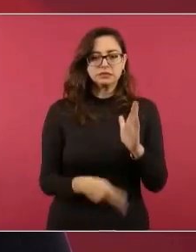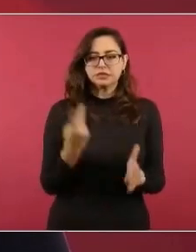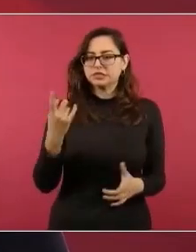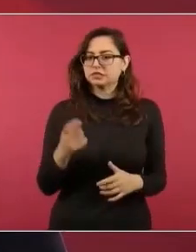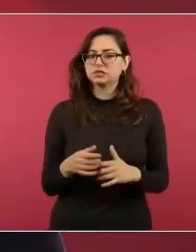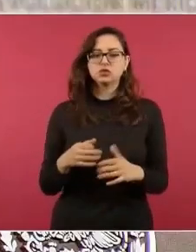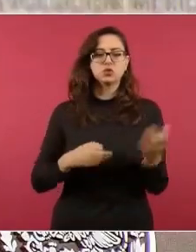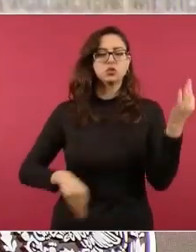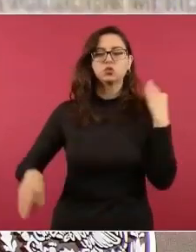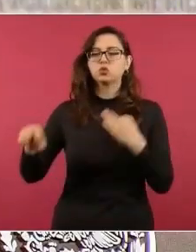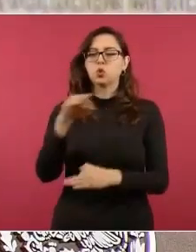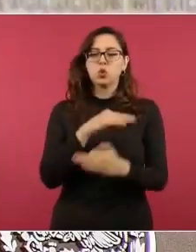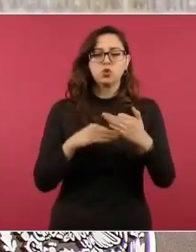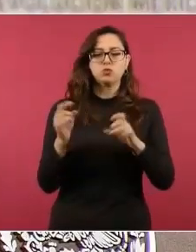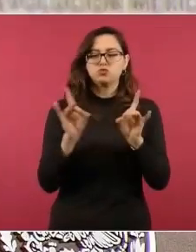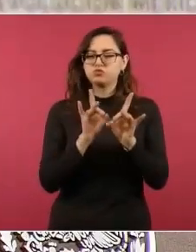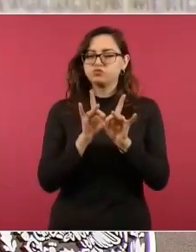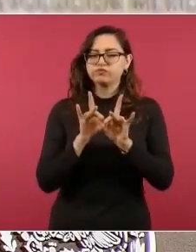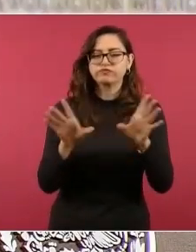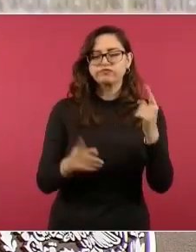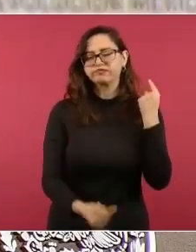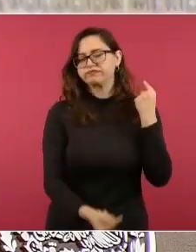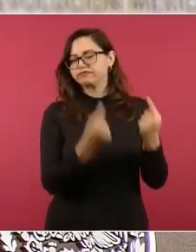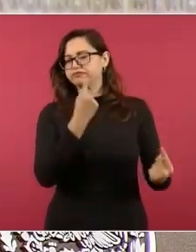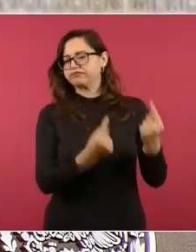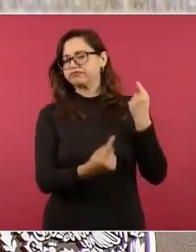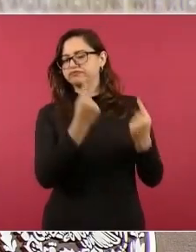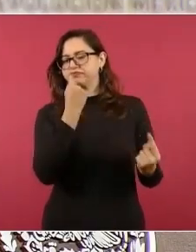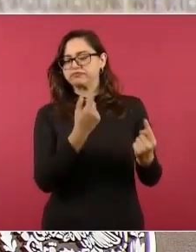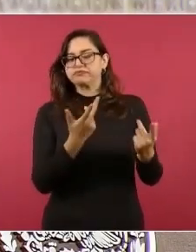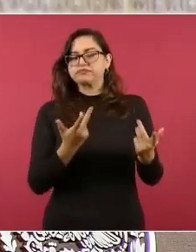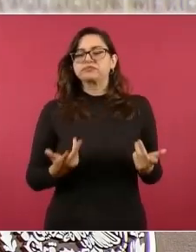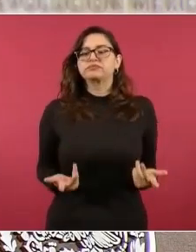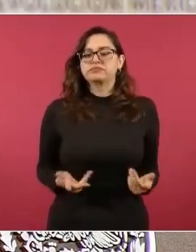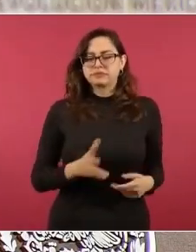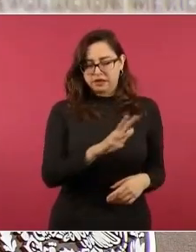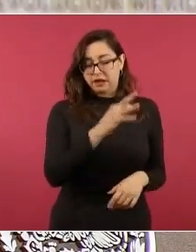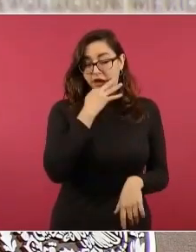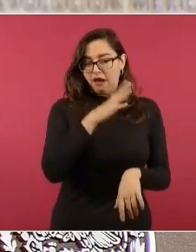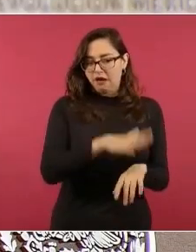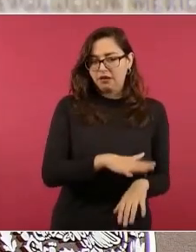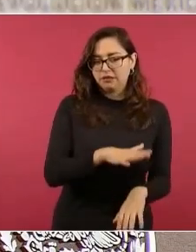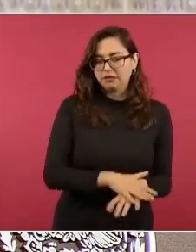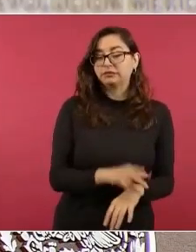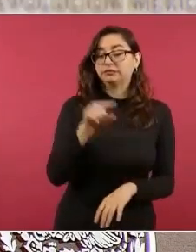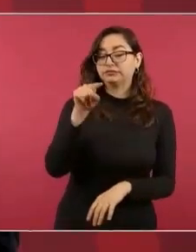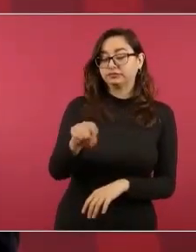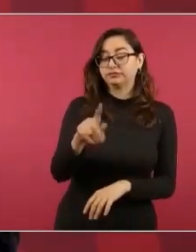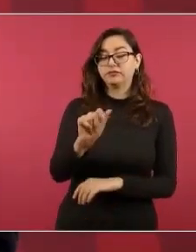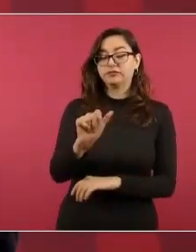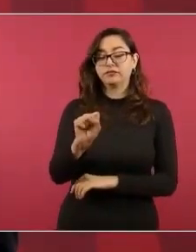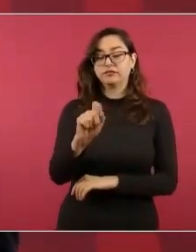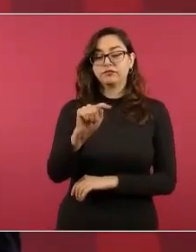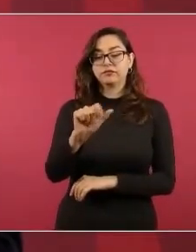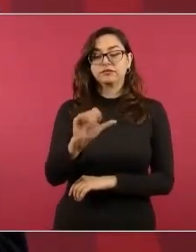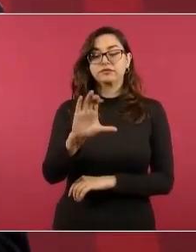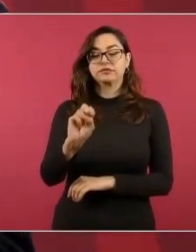cualquier cuestionamiento. Solo lo destinado a pasta de concho